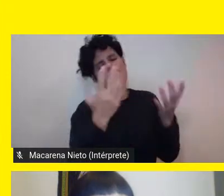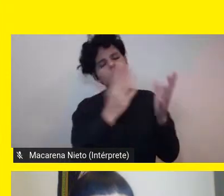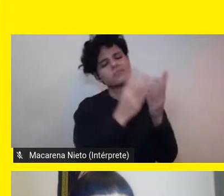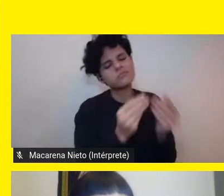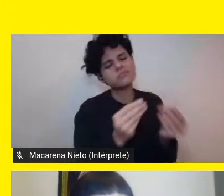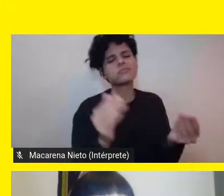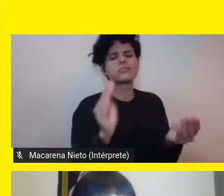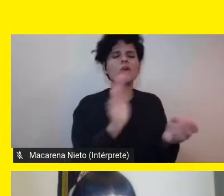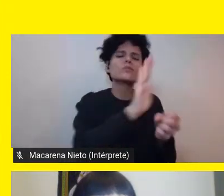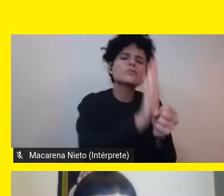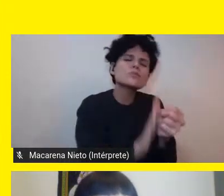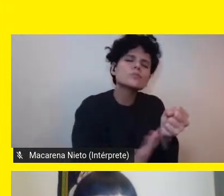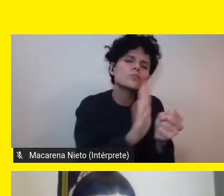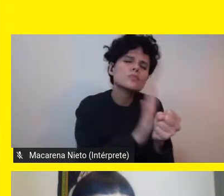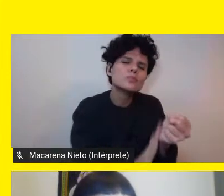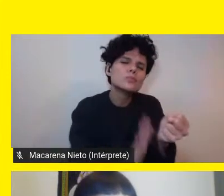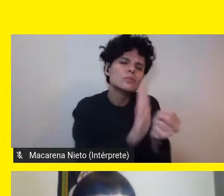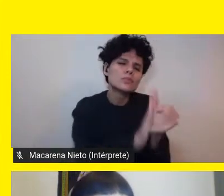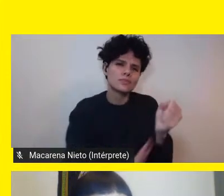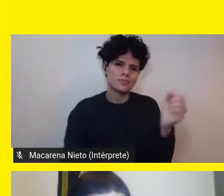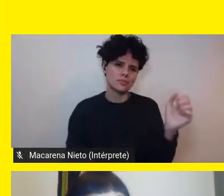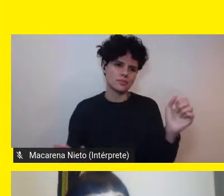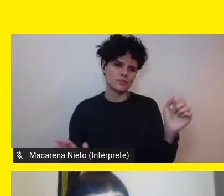en con una mayor alevosía,